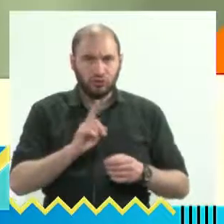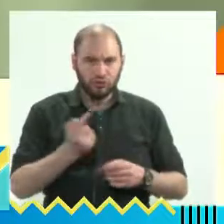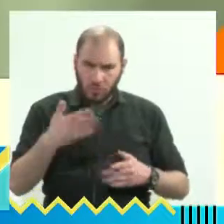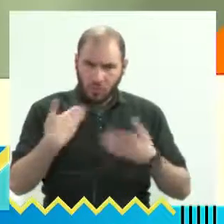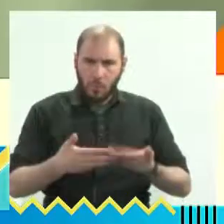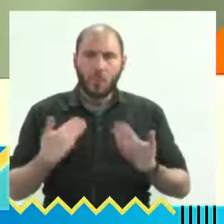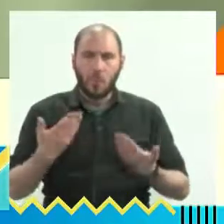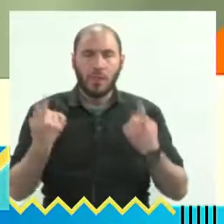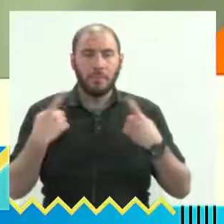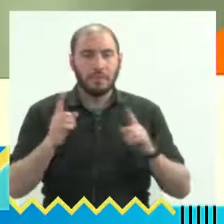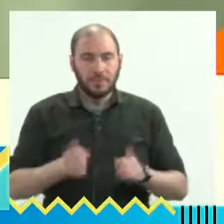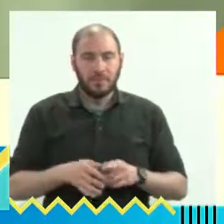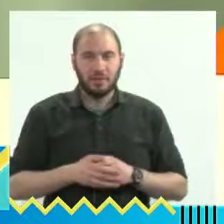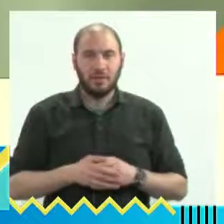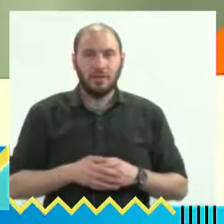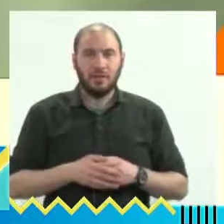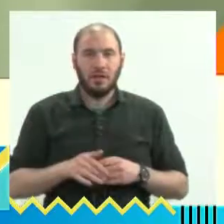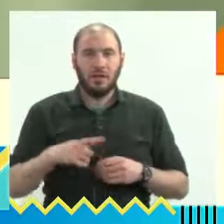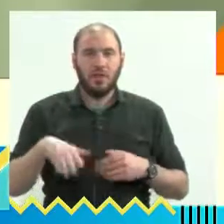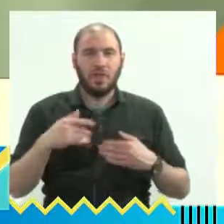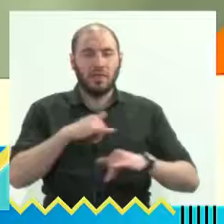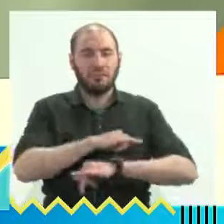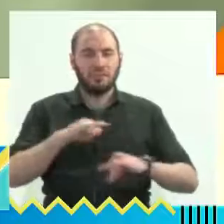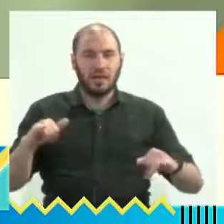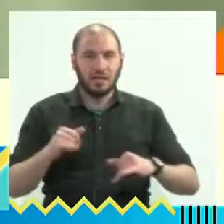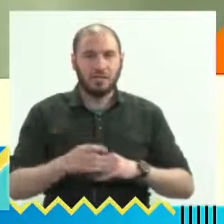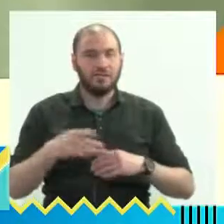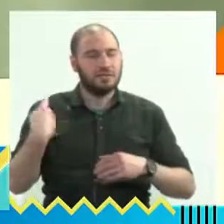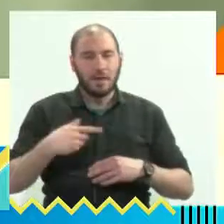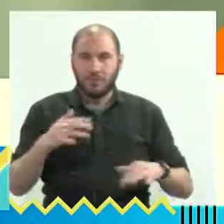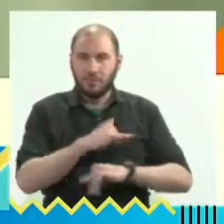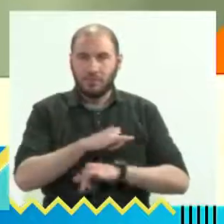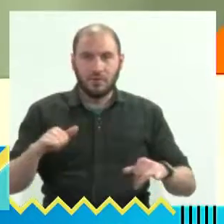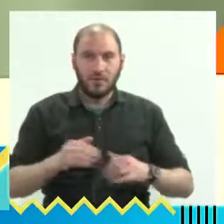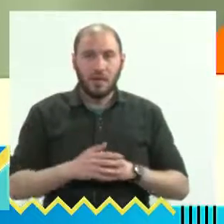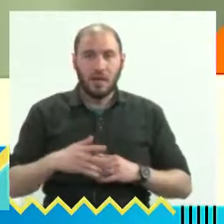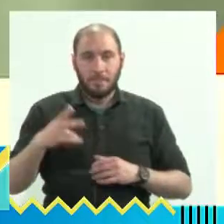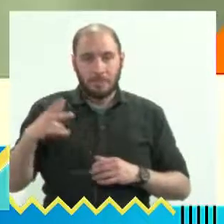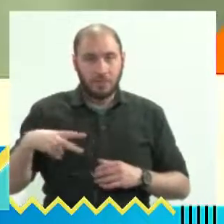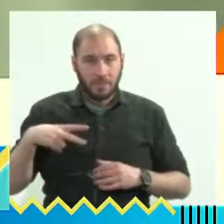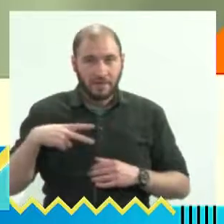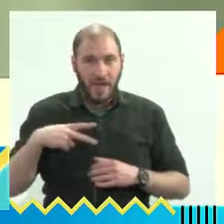autosalir, pero también tenemos que estar dando este mensaje todo el tiempo de que el privado